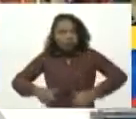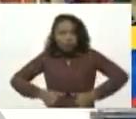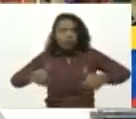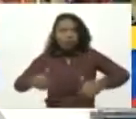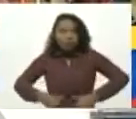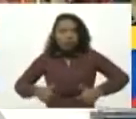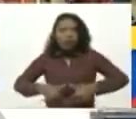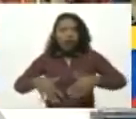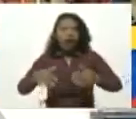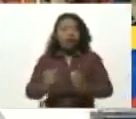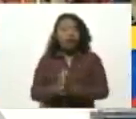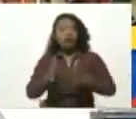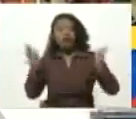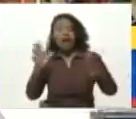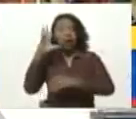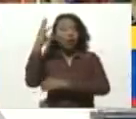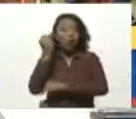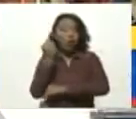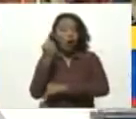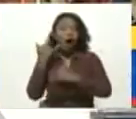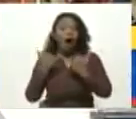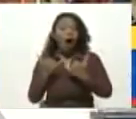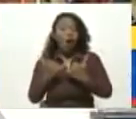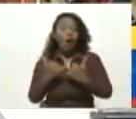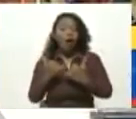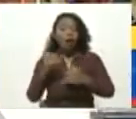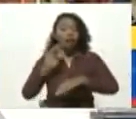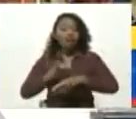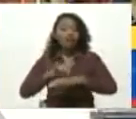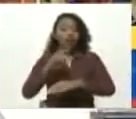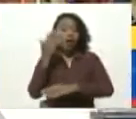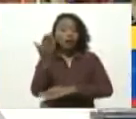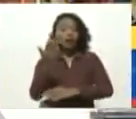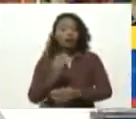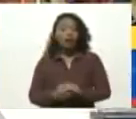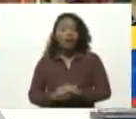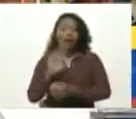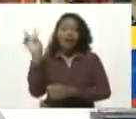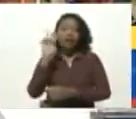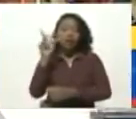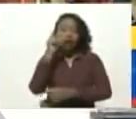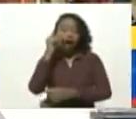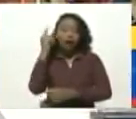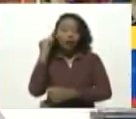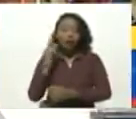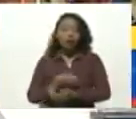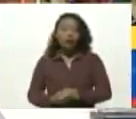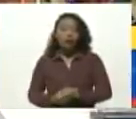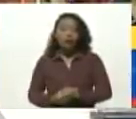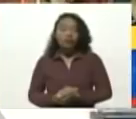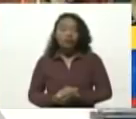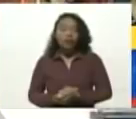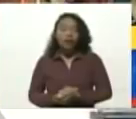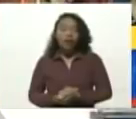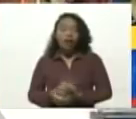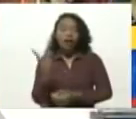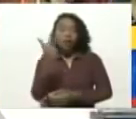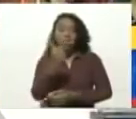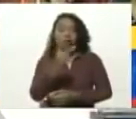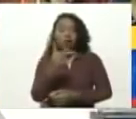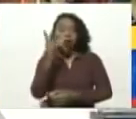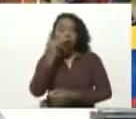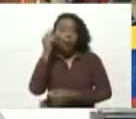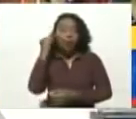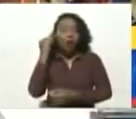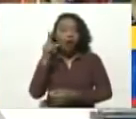gran esfuerzo y este gran logro, ahora te toca a ti, venezolano. Ahora te toca a ti, venezolana. Ahora